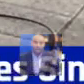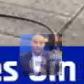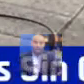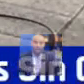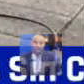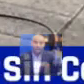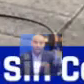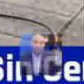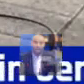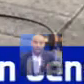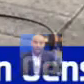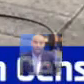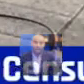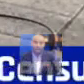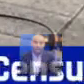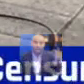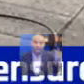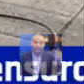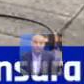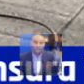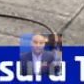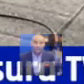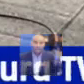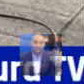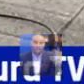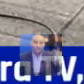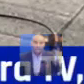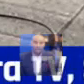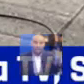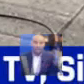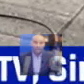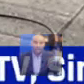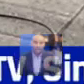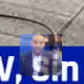caso, pues mi queja.